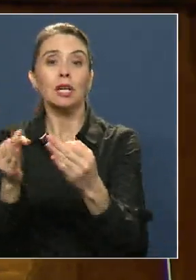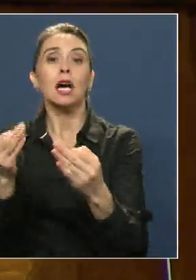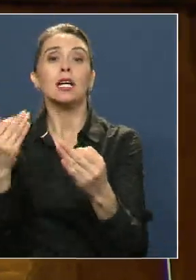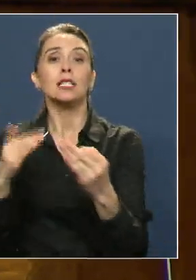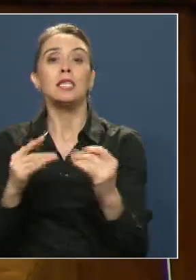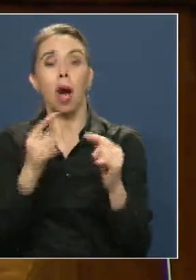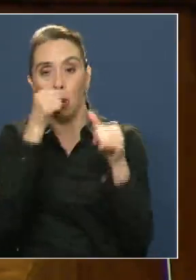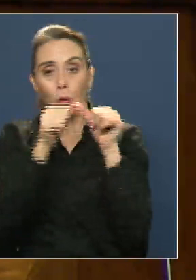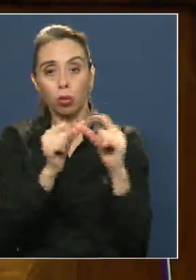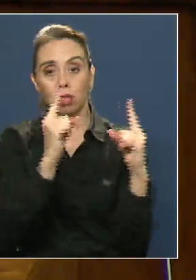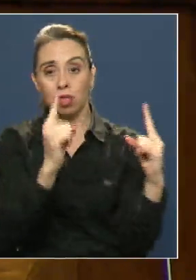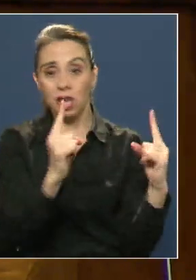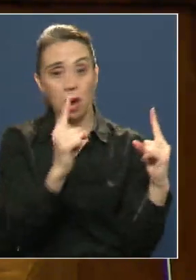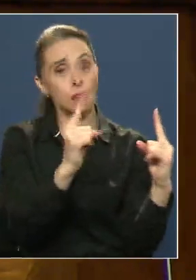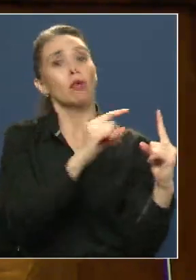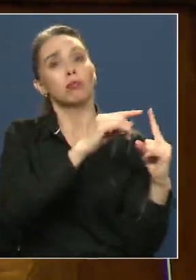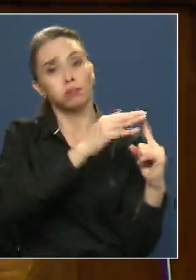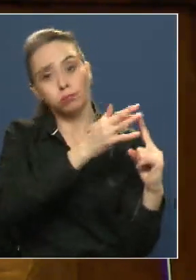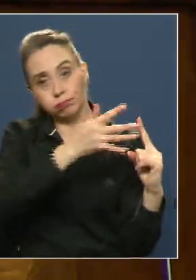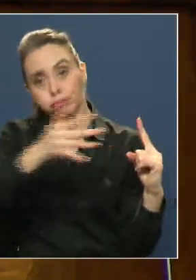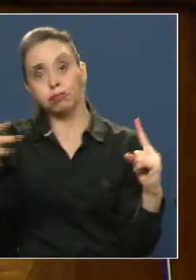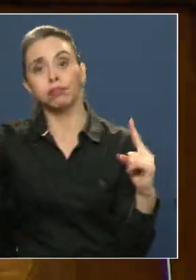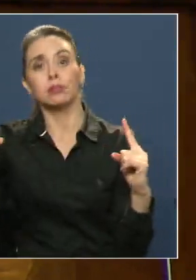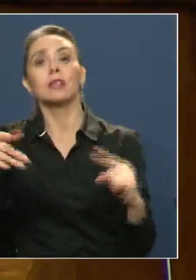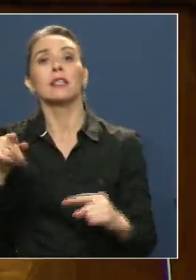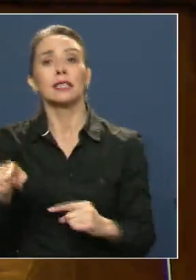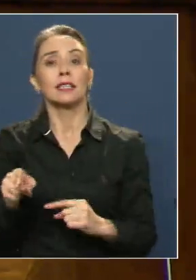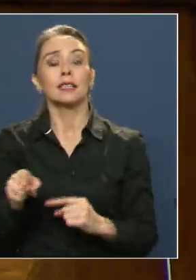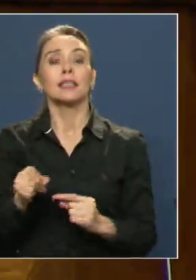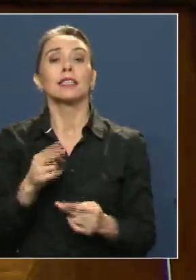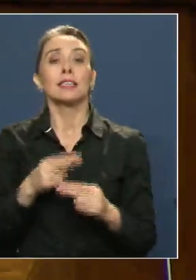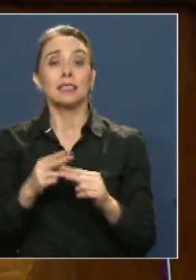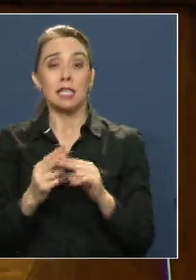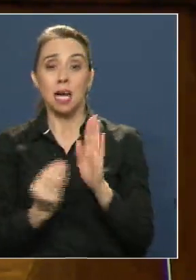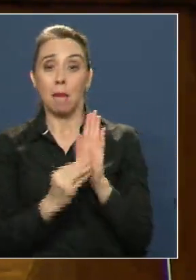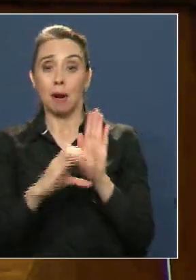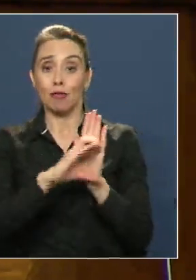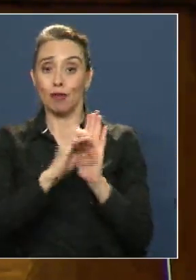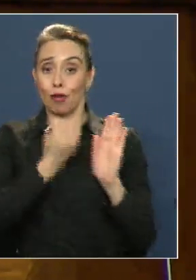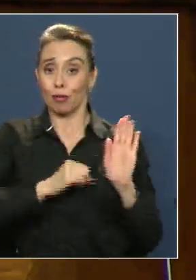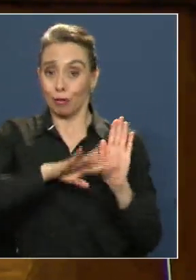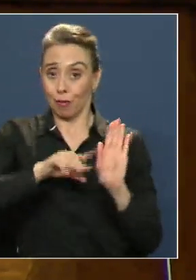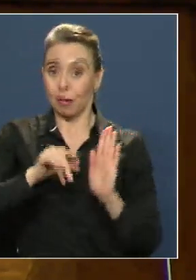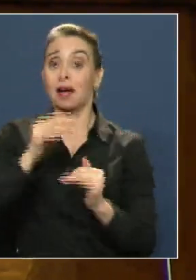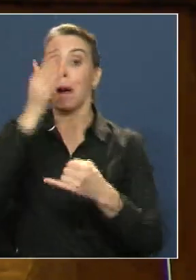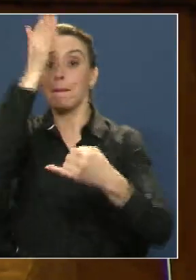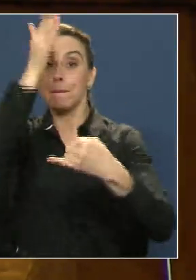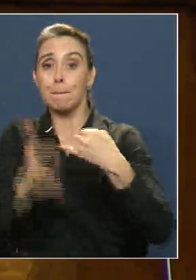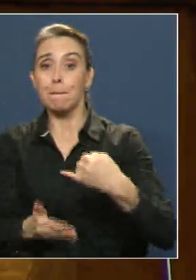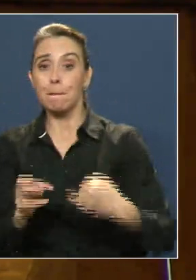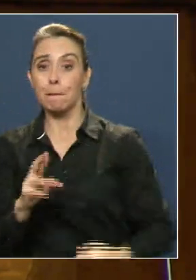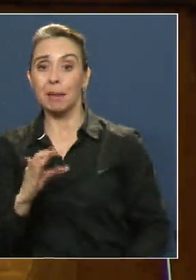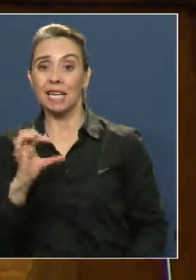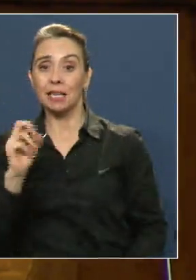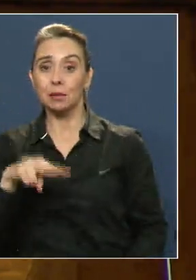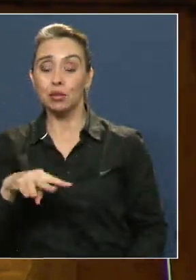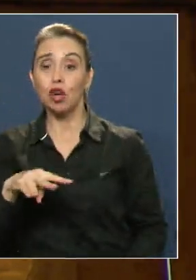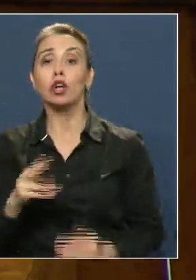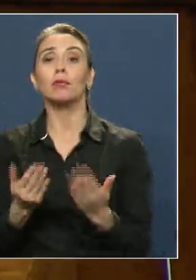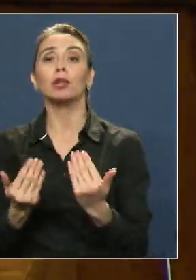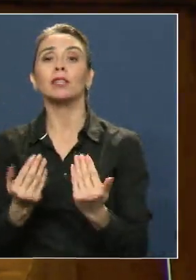cierto lapso. La institución de la prescripción se basa en la necesidad de vivir en un estado de